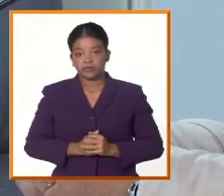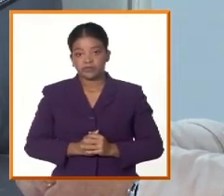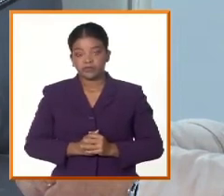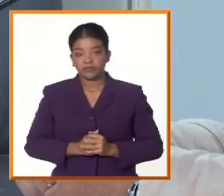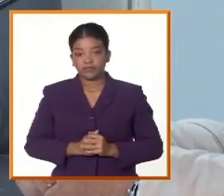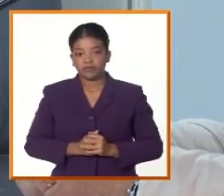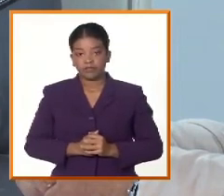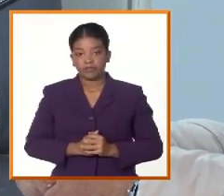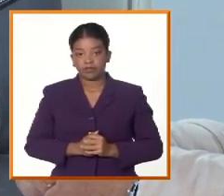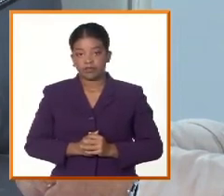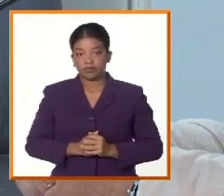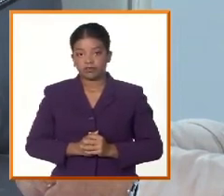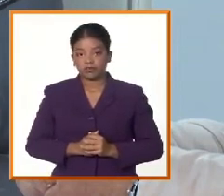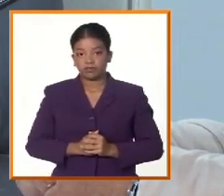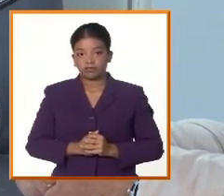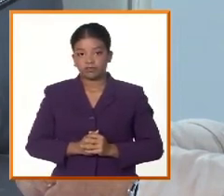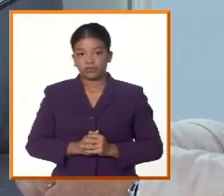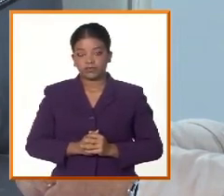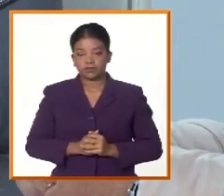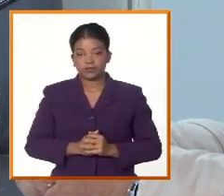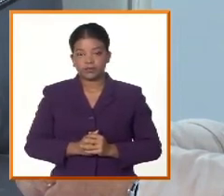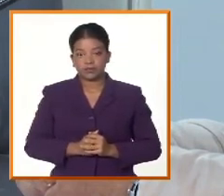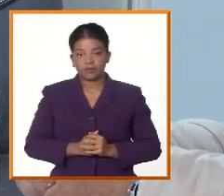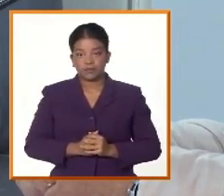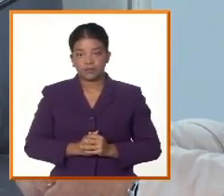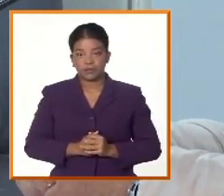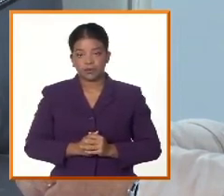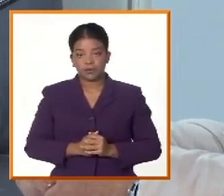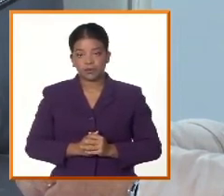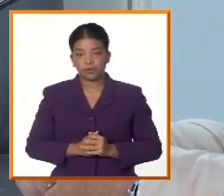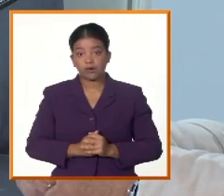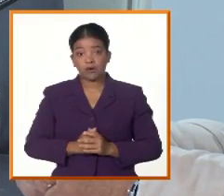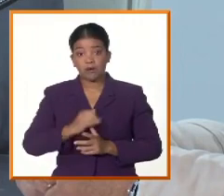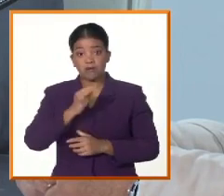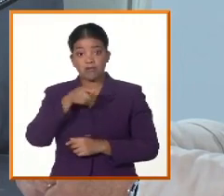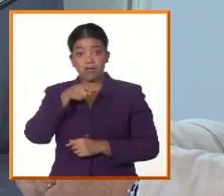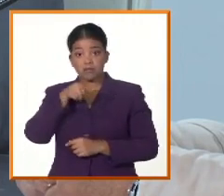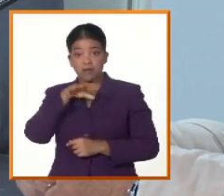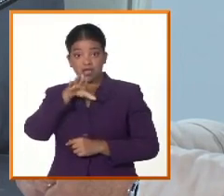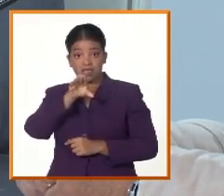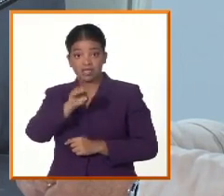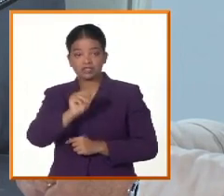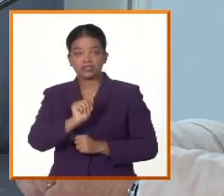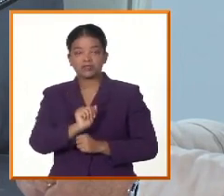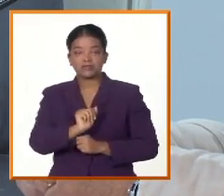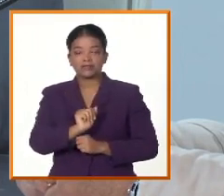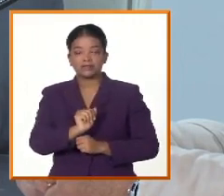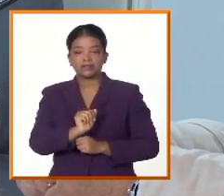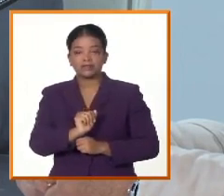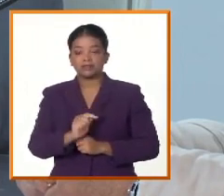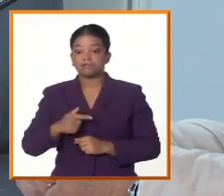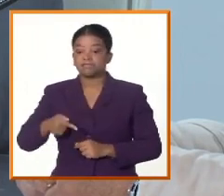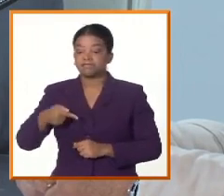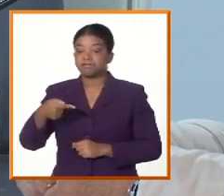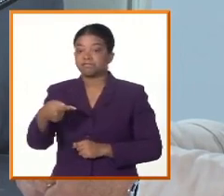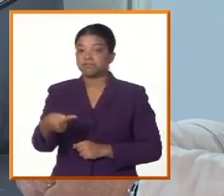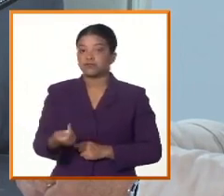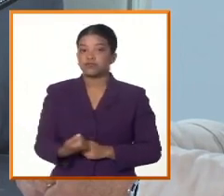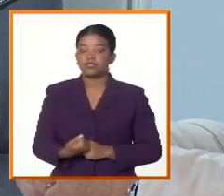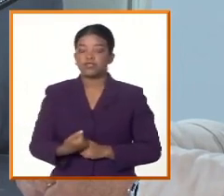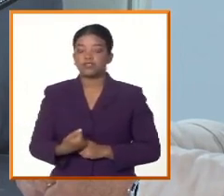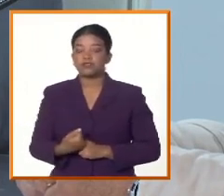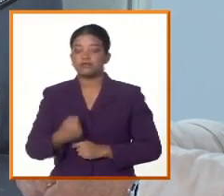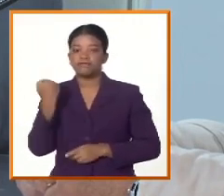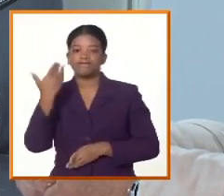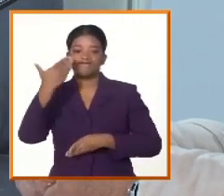futuro y el futuro de Cuba como bien usted decía los avatares de la vida cotidiana los obstáculos